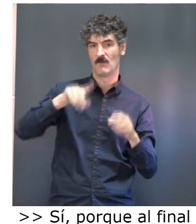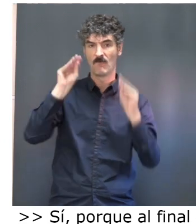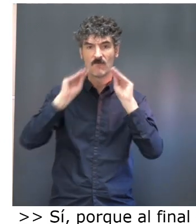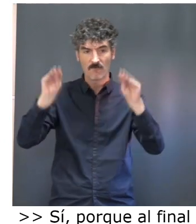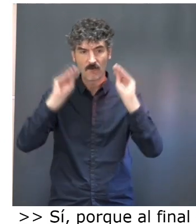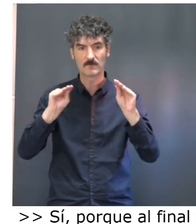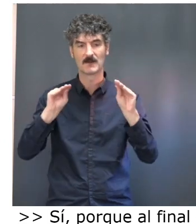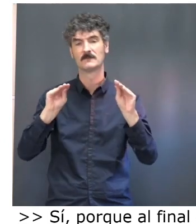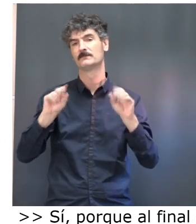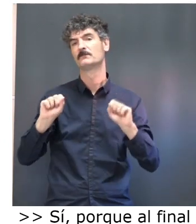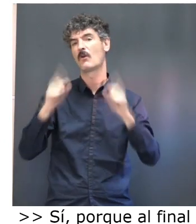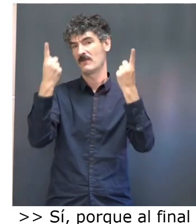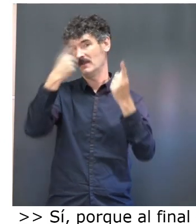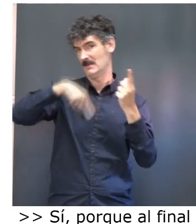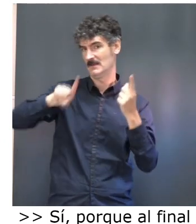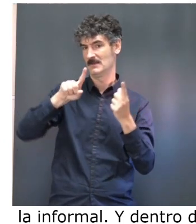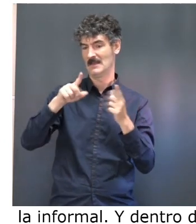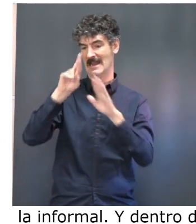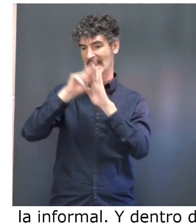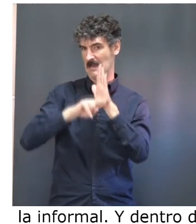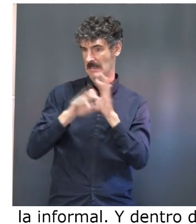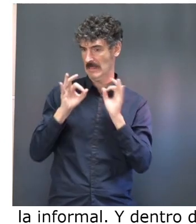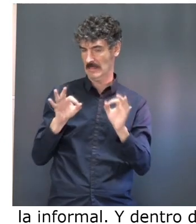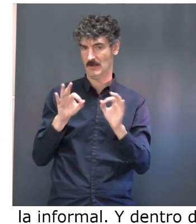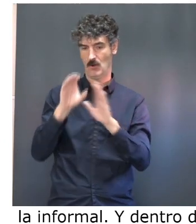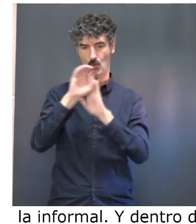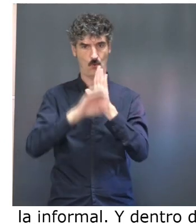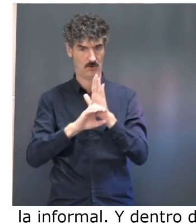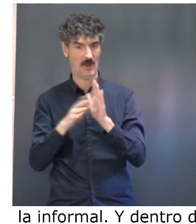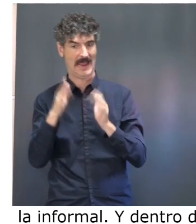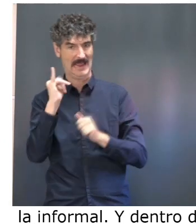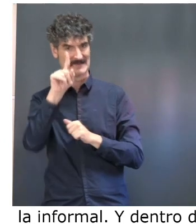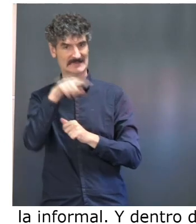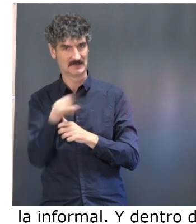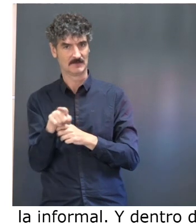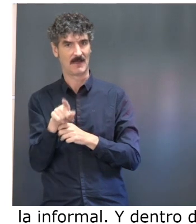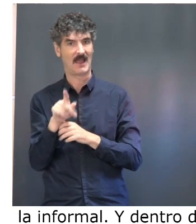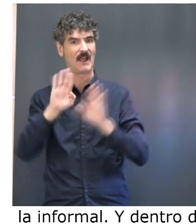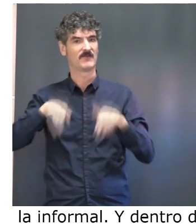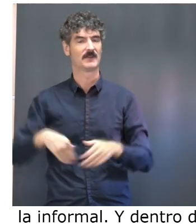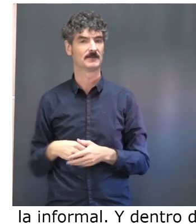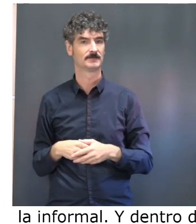que esté, que digamos que es reglada y que hay un currículum, y lo hay, pero al final